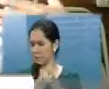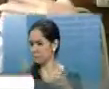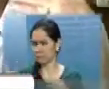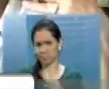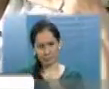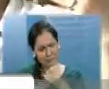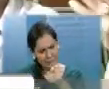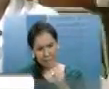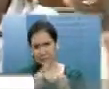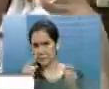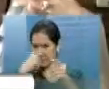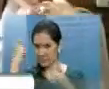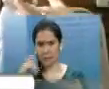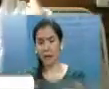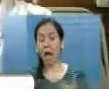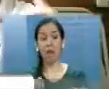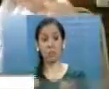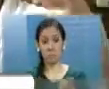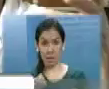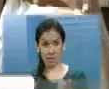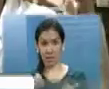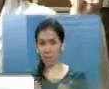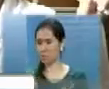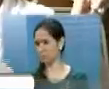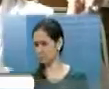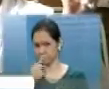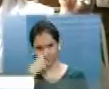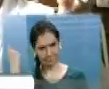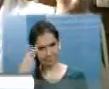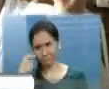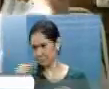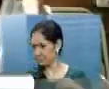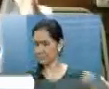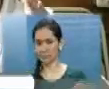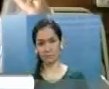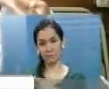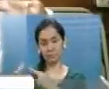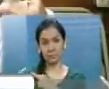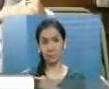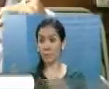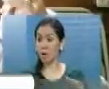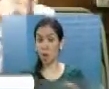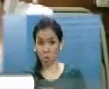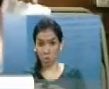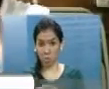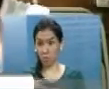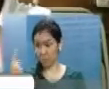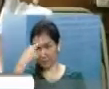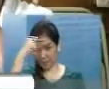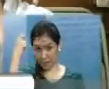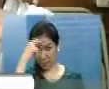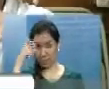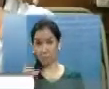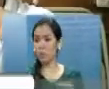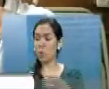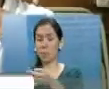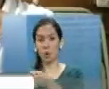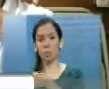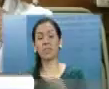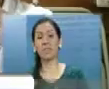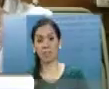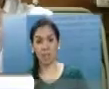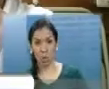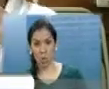extensos, administración directamente, el personal que se encargó, el grupo con el que yo trabajé, comité de